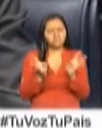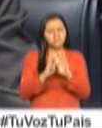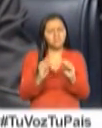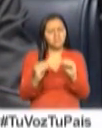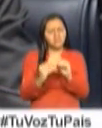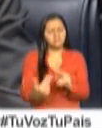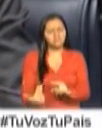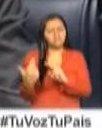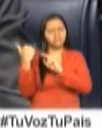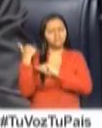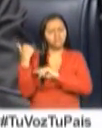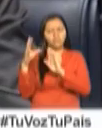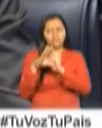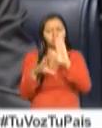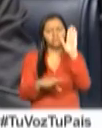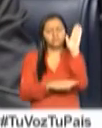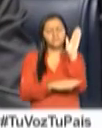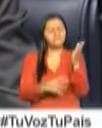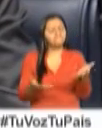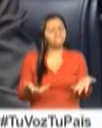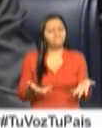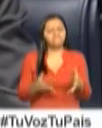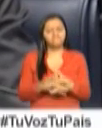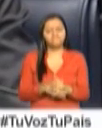atribución constitucional